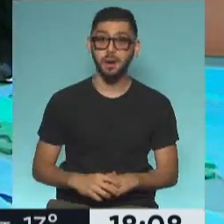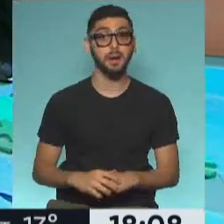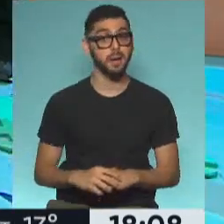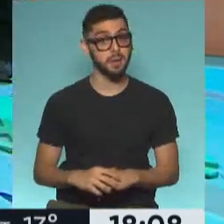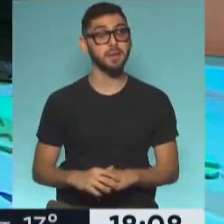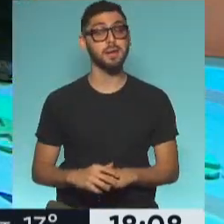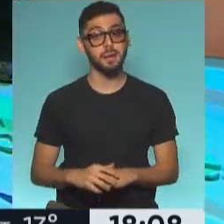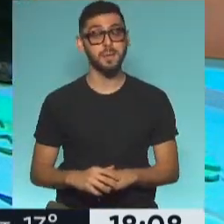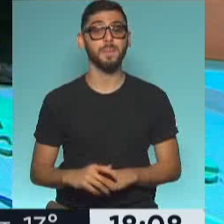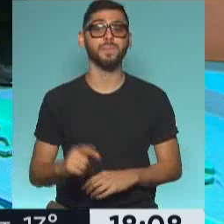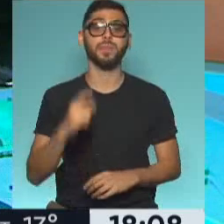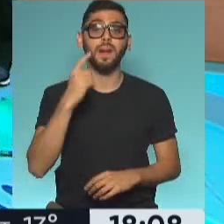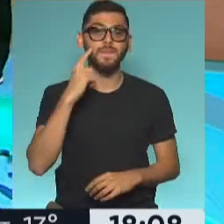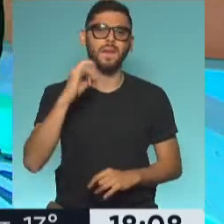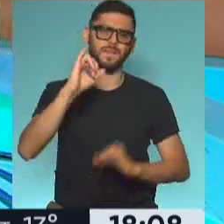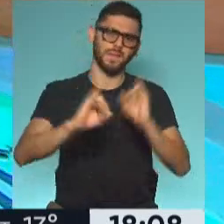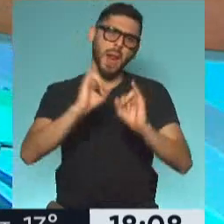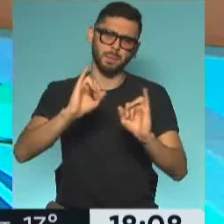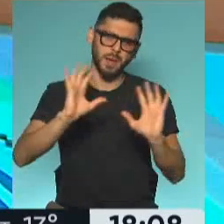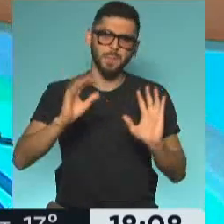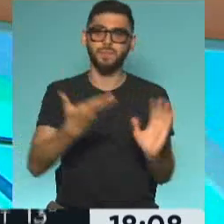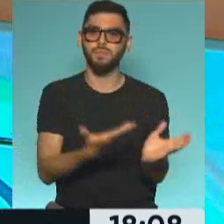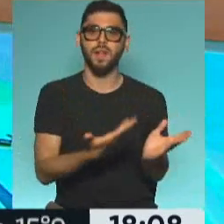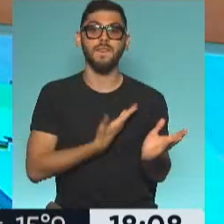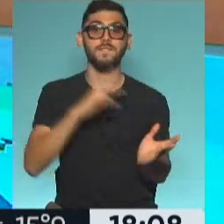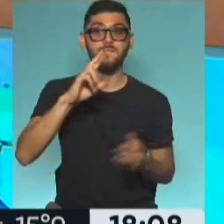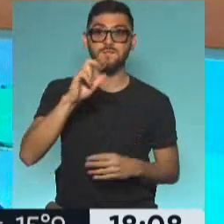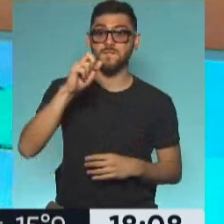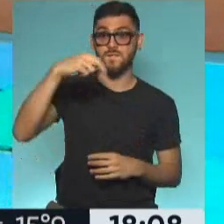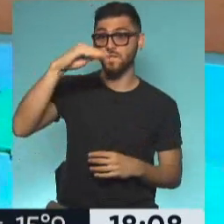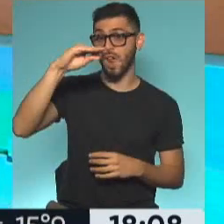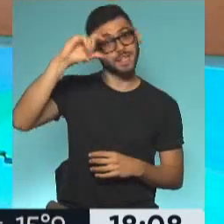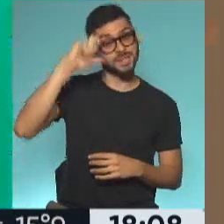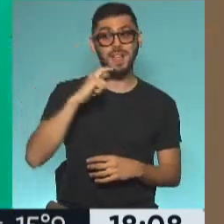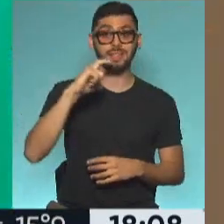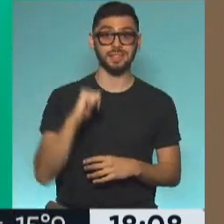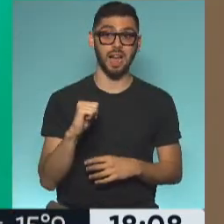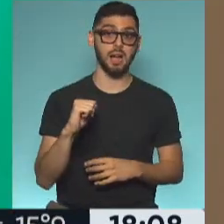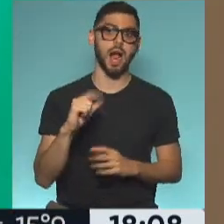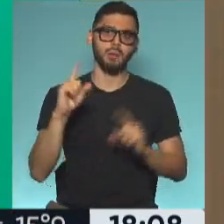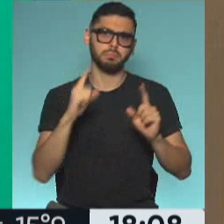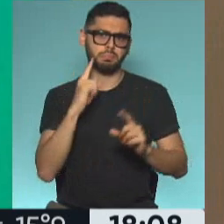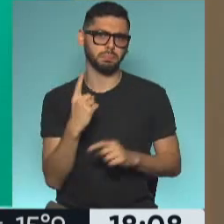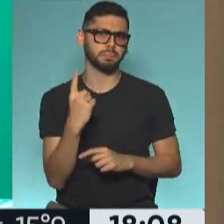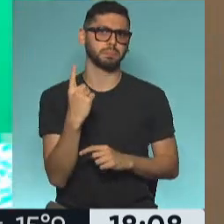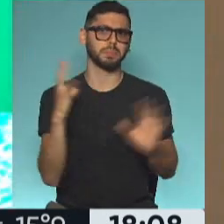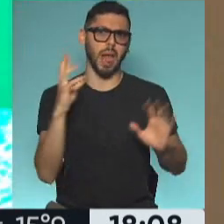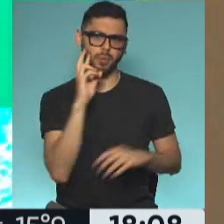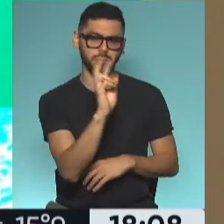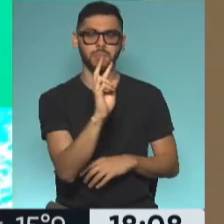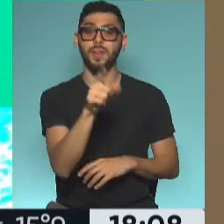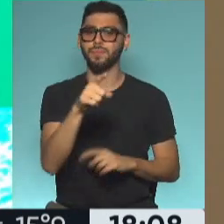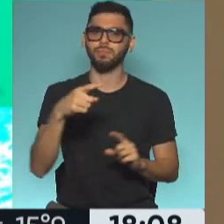señoras y señores. Sí. Bueno, vamos a explicarle a la gente. Francesca, para quienes la ven por primera vez, todas las